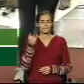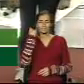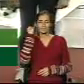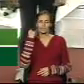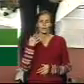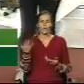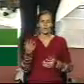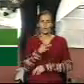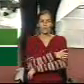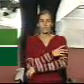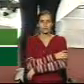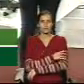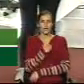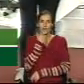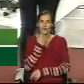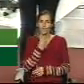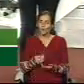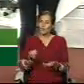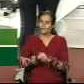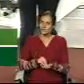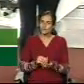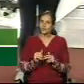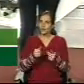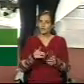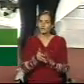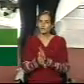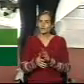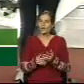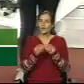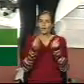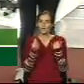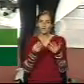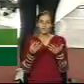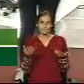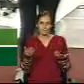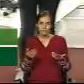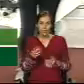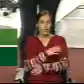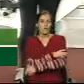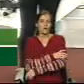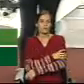la oposición iba a reactivar el aparato económico,